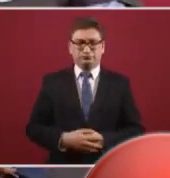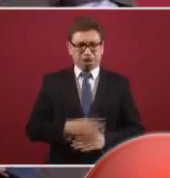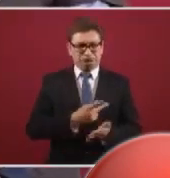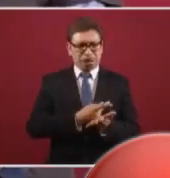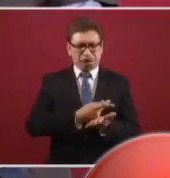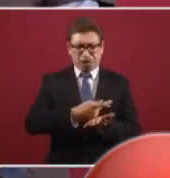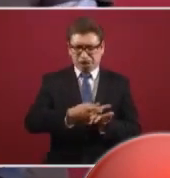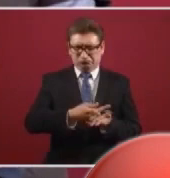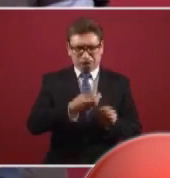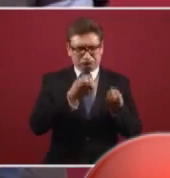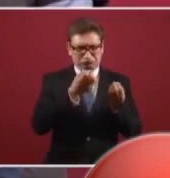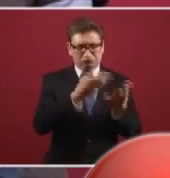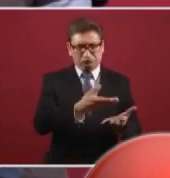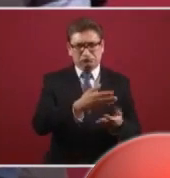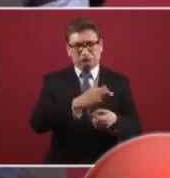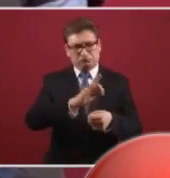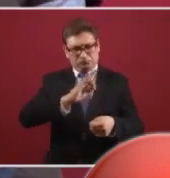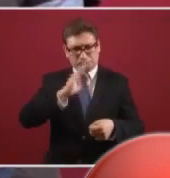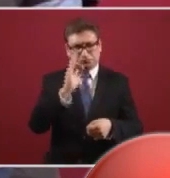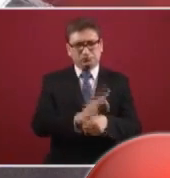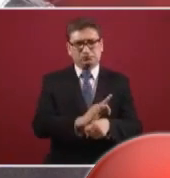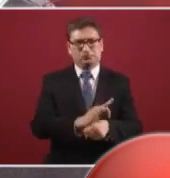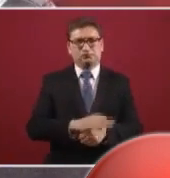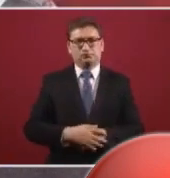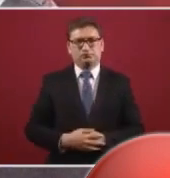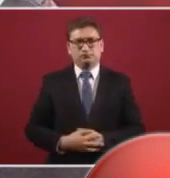recompensarlos, protegerlos